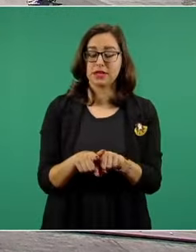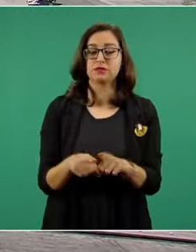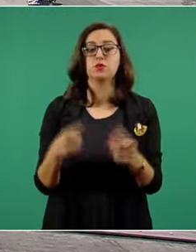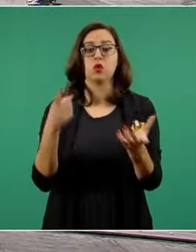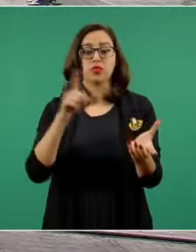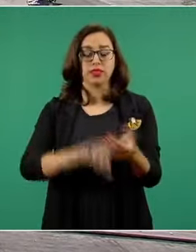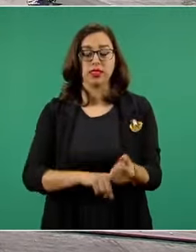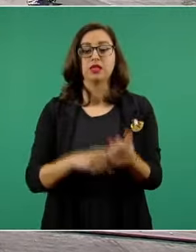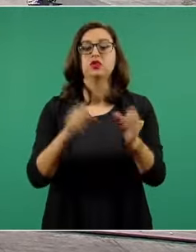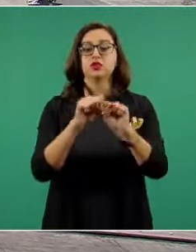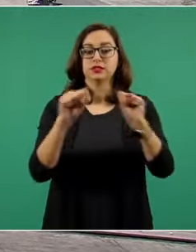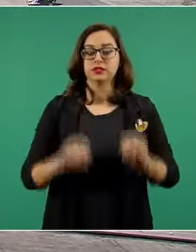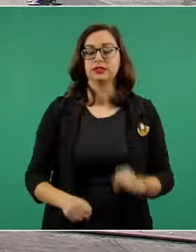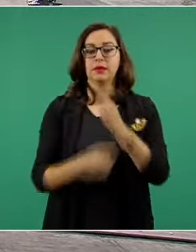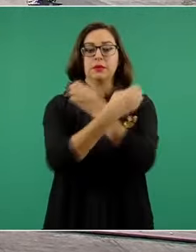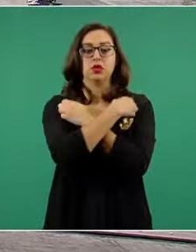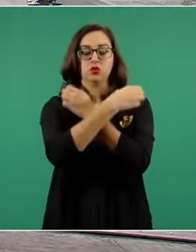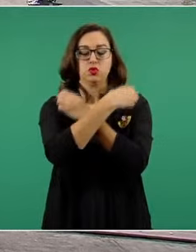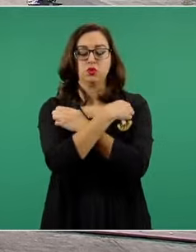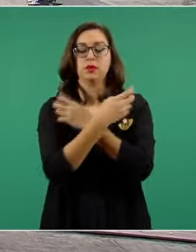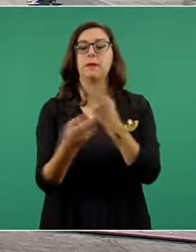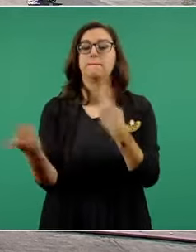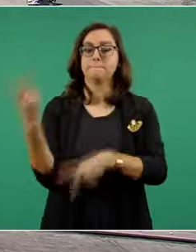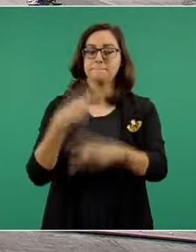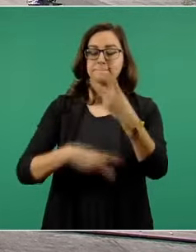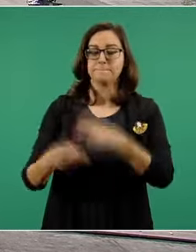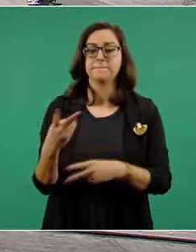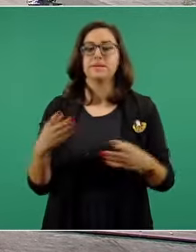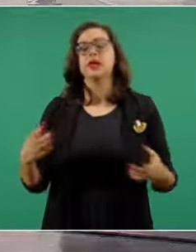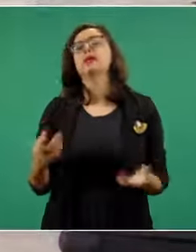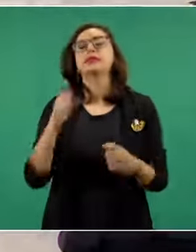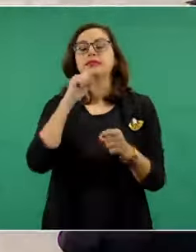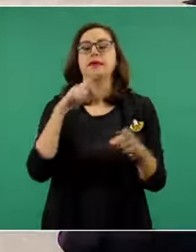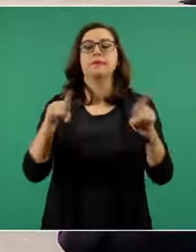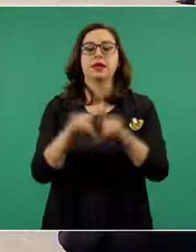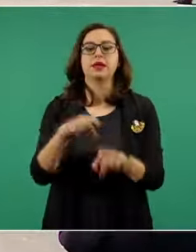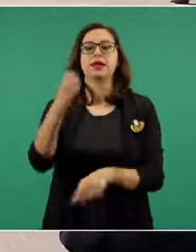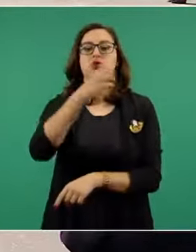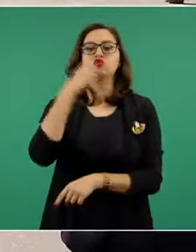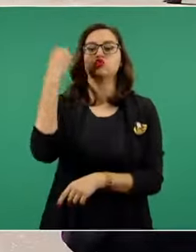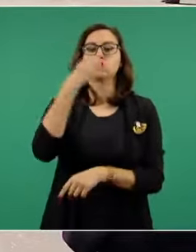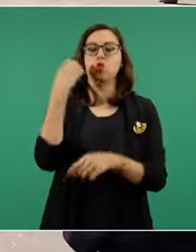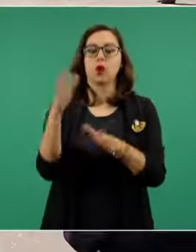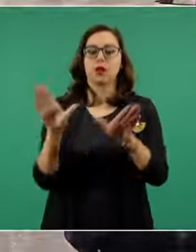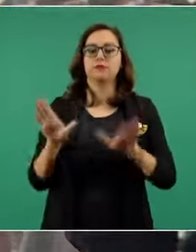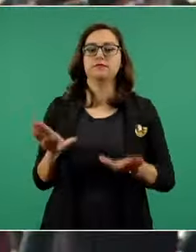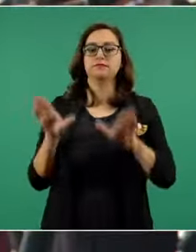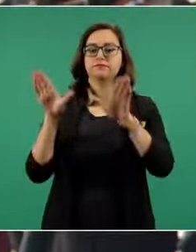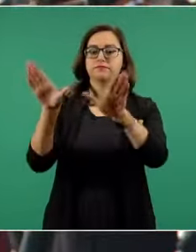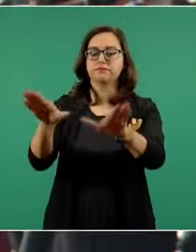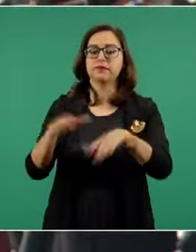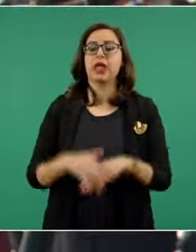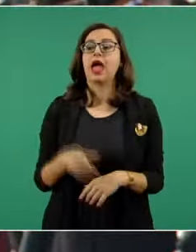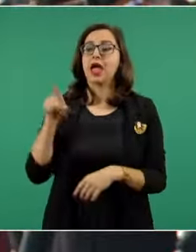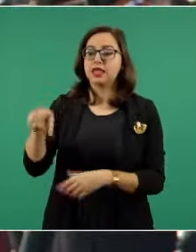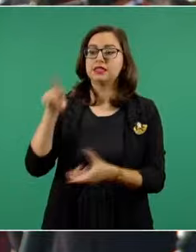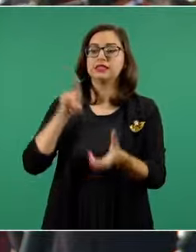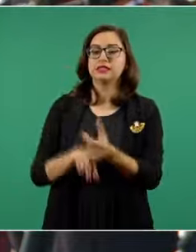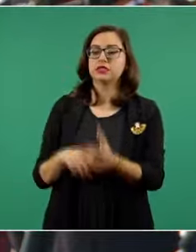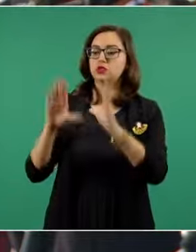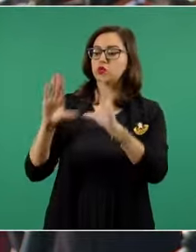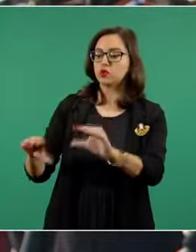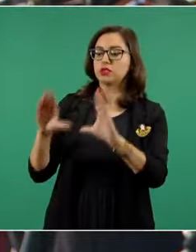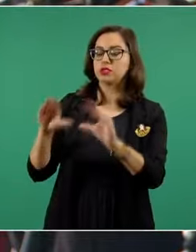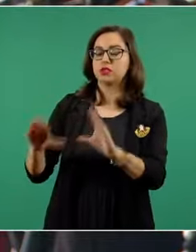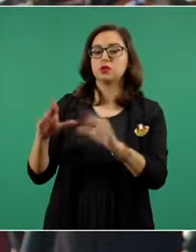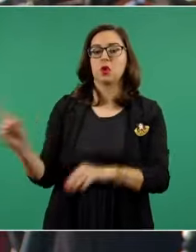sistema educativo militar, hace presencia el Colegio del Aire, institución educativa en donde se forma el capital humano de